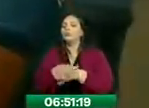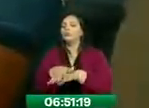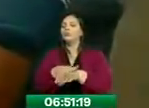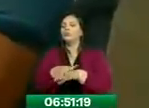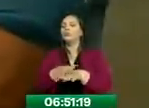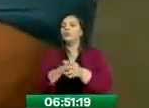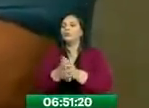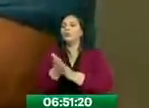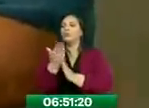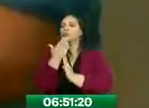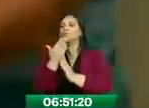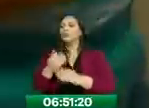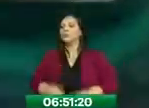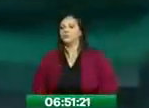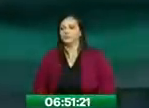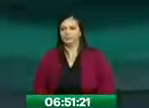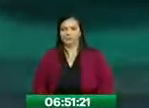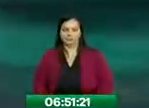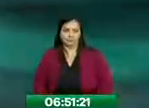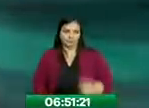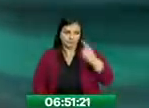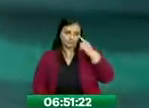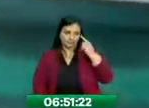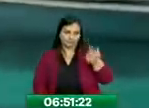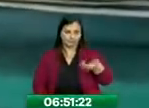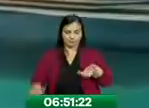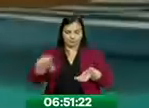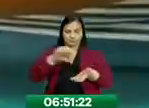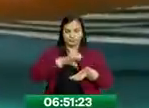La correcta aplicación de gel es ponerse las